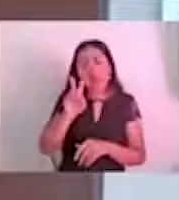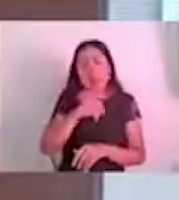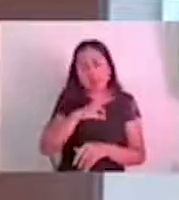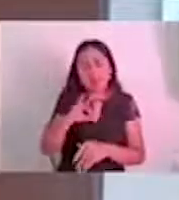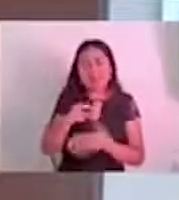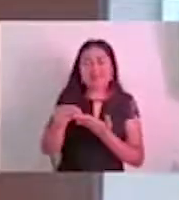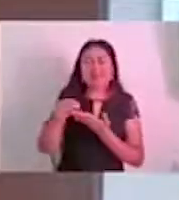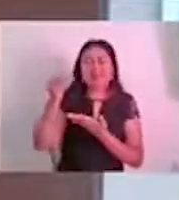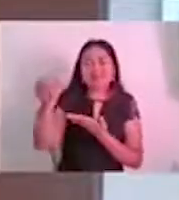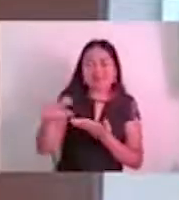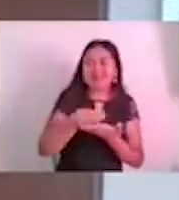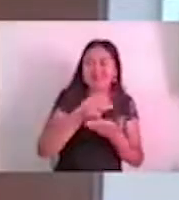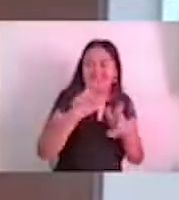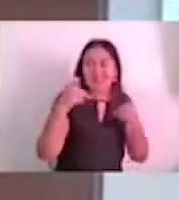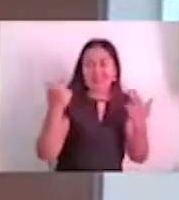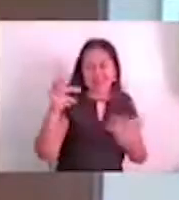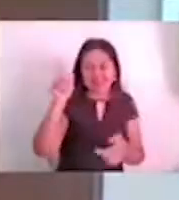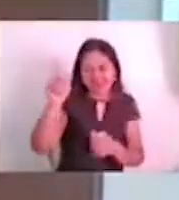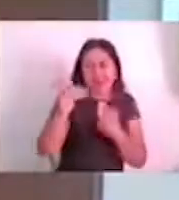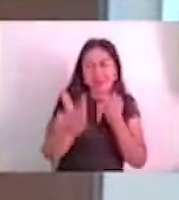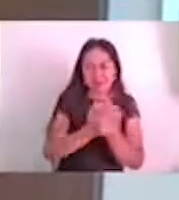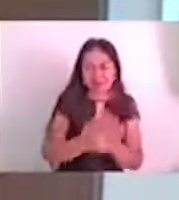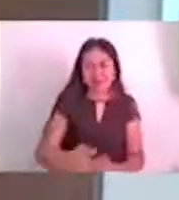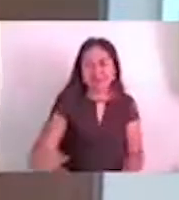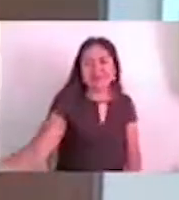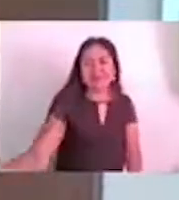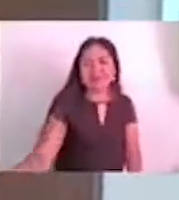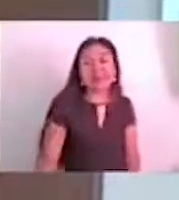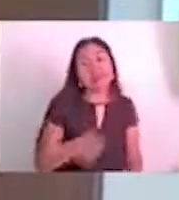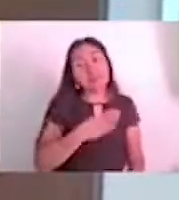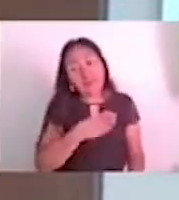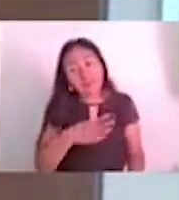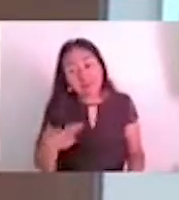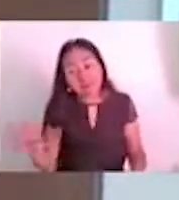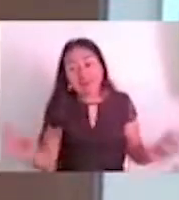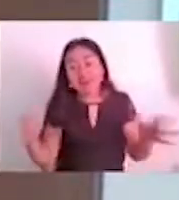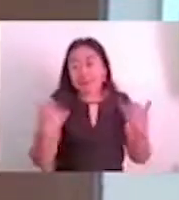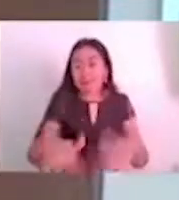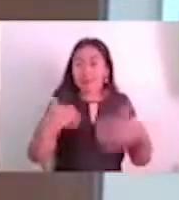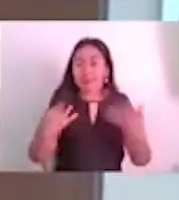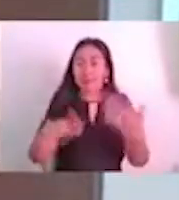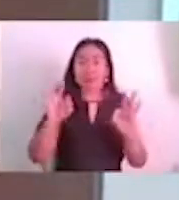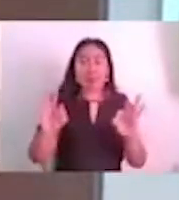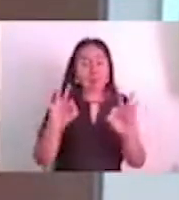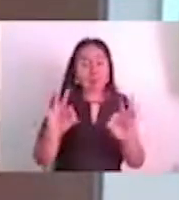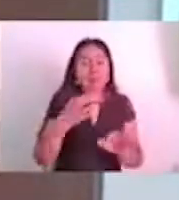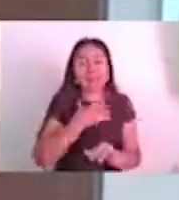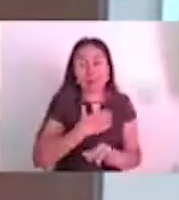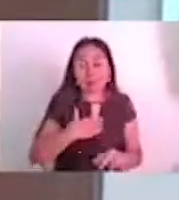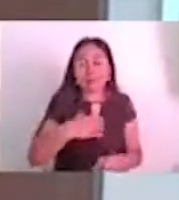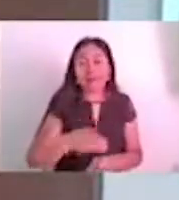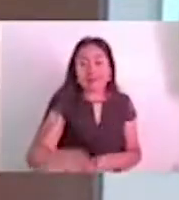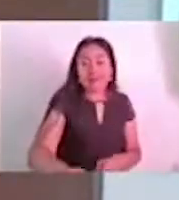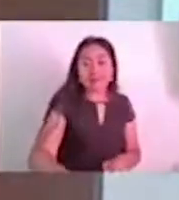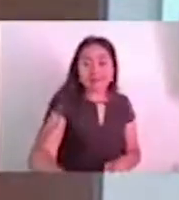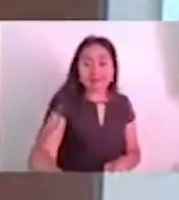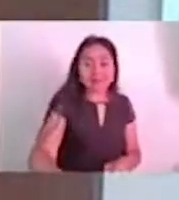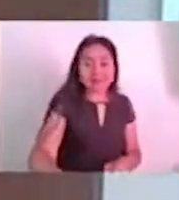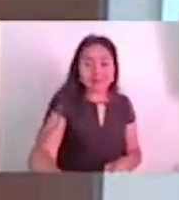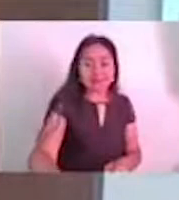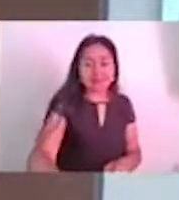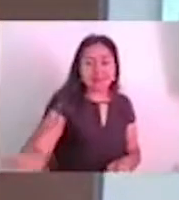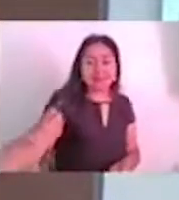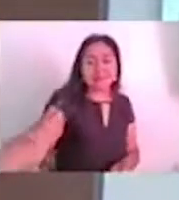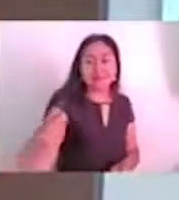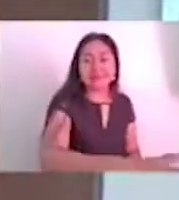edición. Sí, claro. No, bueno, qué maravilla. Y bueno, ya sabes que si decides